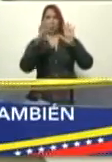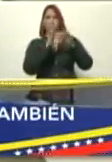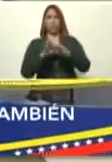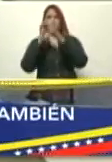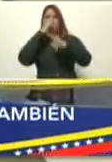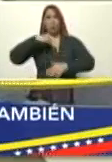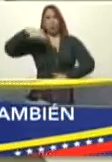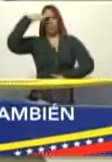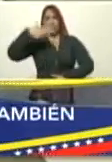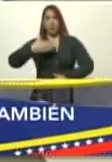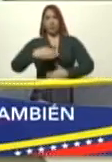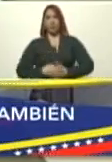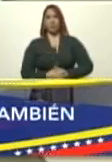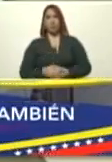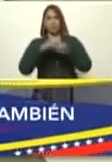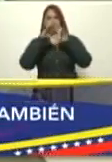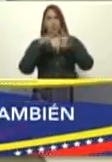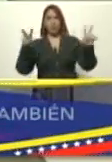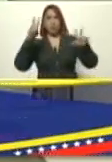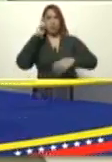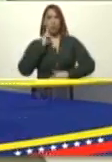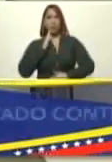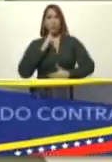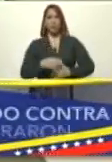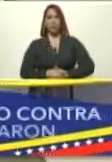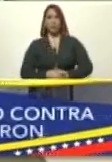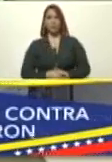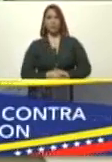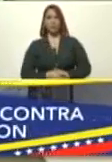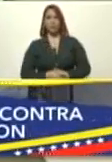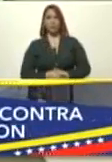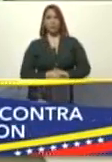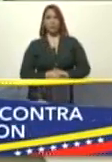Cívico-Militar y la paz bolivariana.